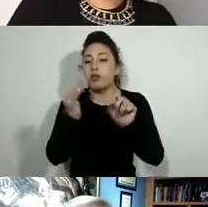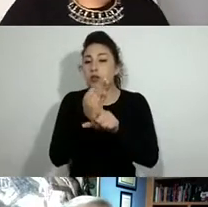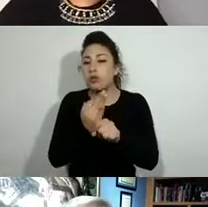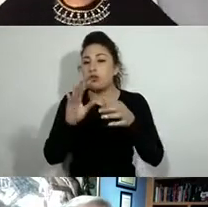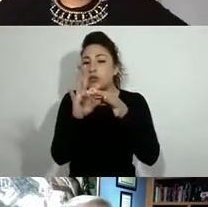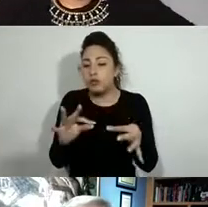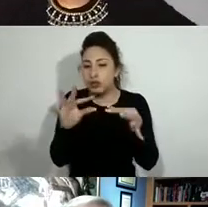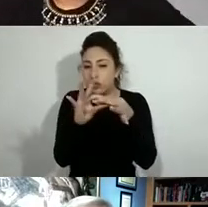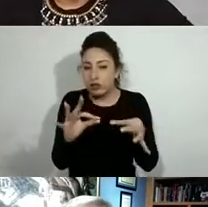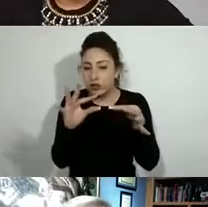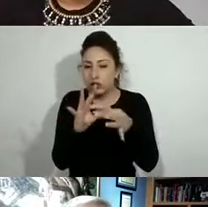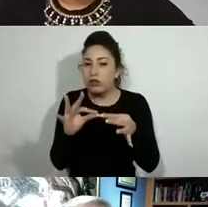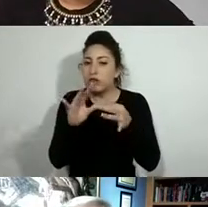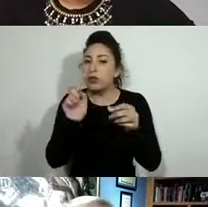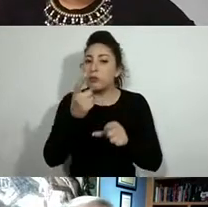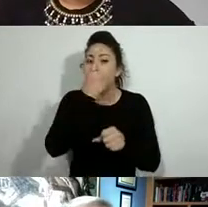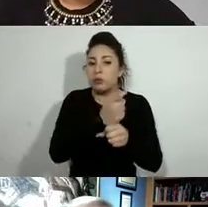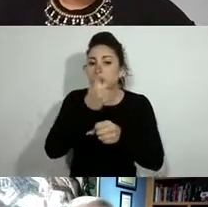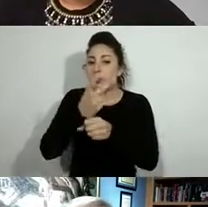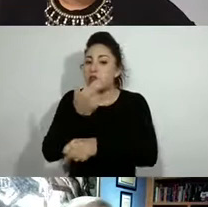asentado que sí es